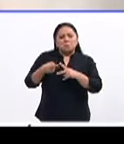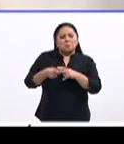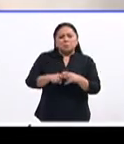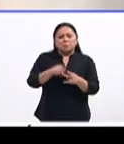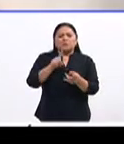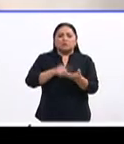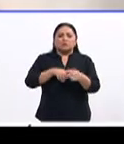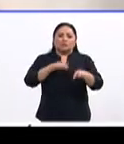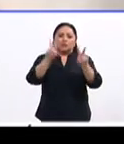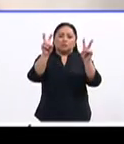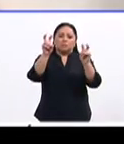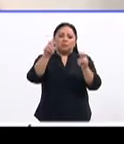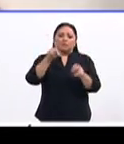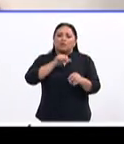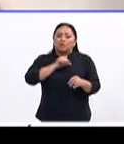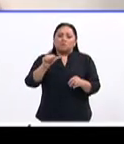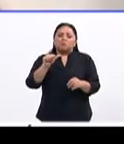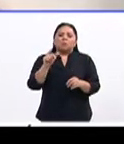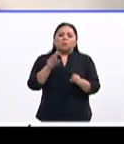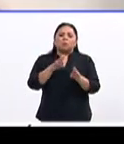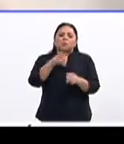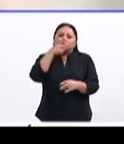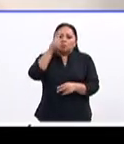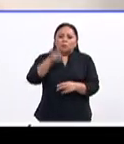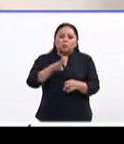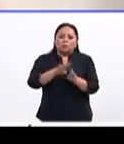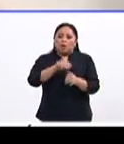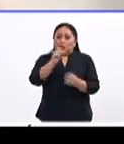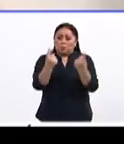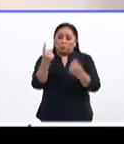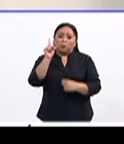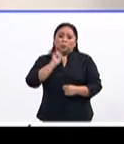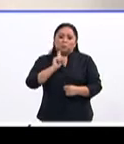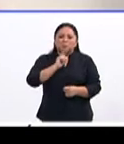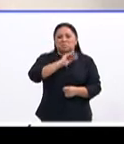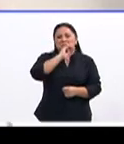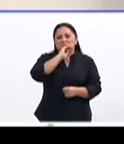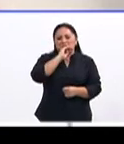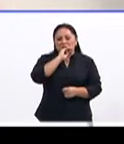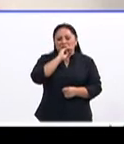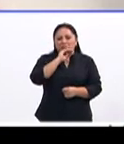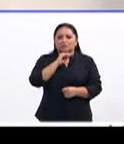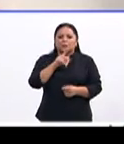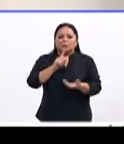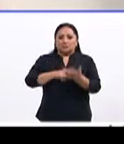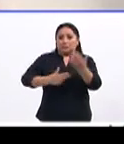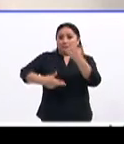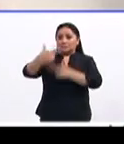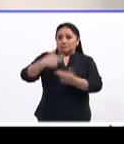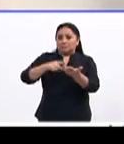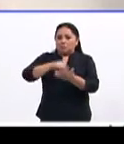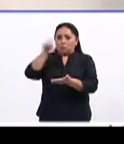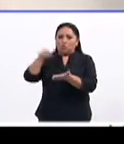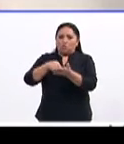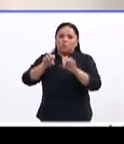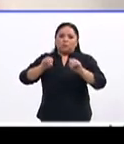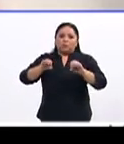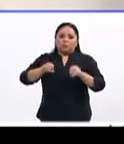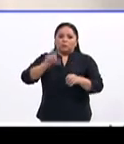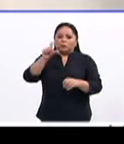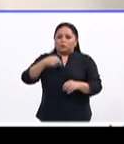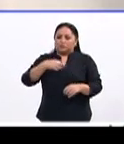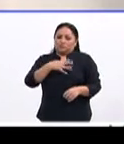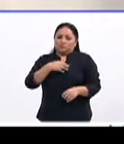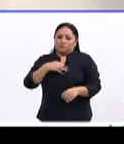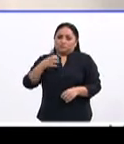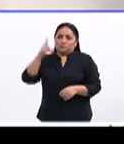empezamos con el tema precisamente porque algunas mujeres, mamás, regresaban a la oficina después de traer a